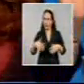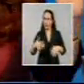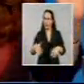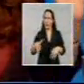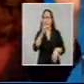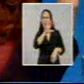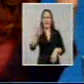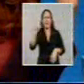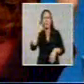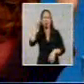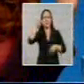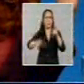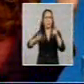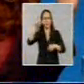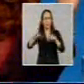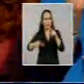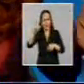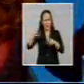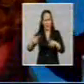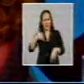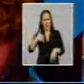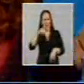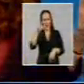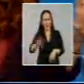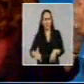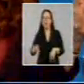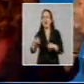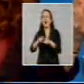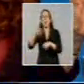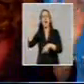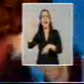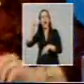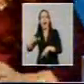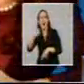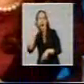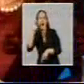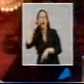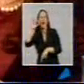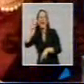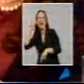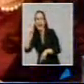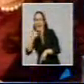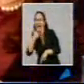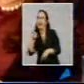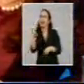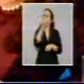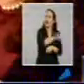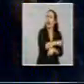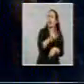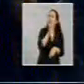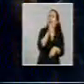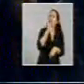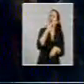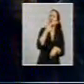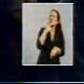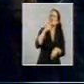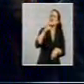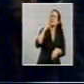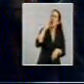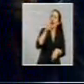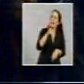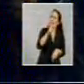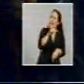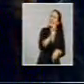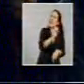medio millón de argentinos, mucho más, como Carlos, como Sonia, creo que era el nombre de la señora